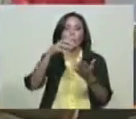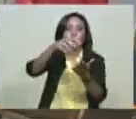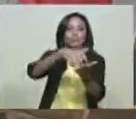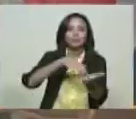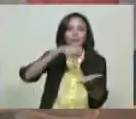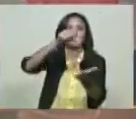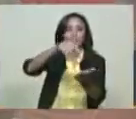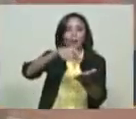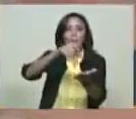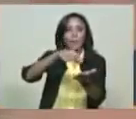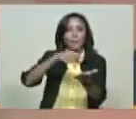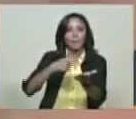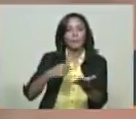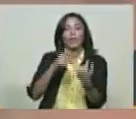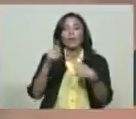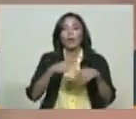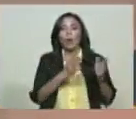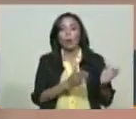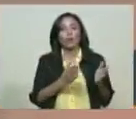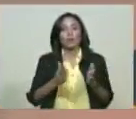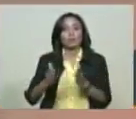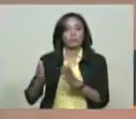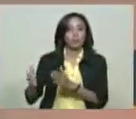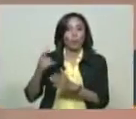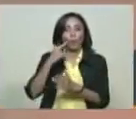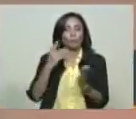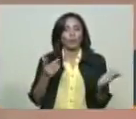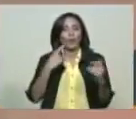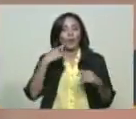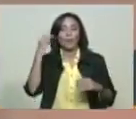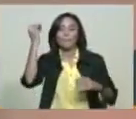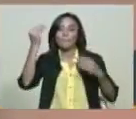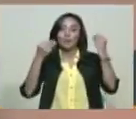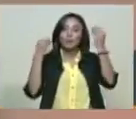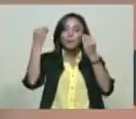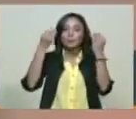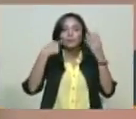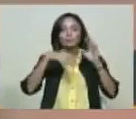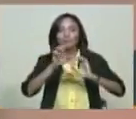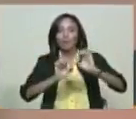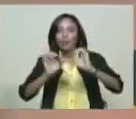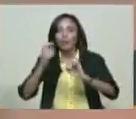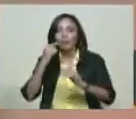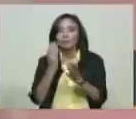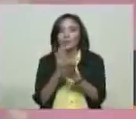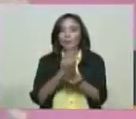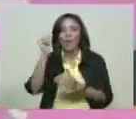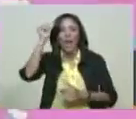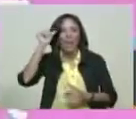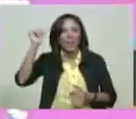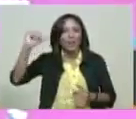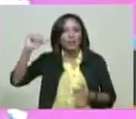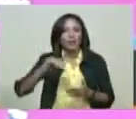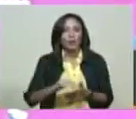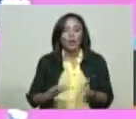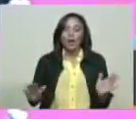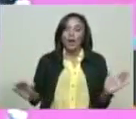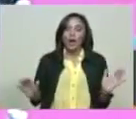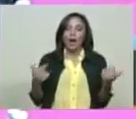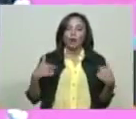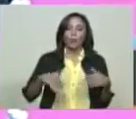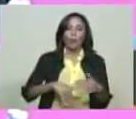igualdad en el seno de la organización crítico y autocrítico pero no como moda como